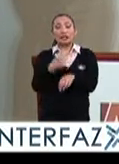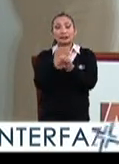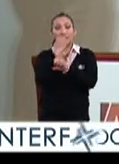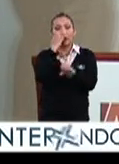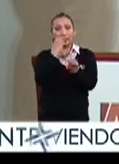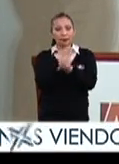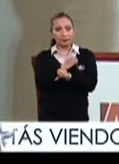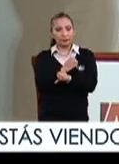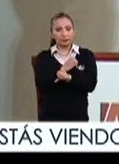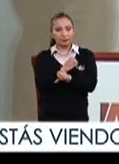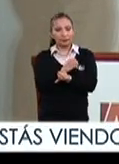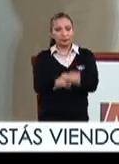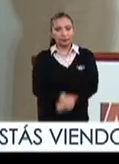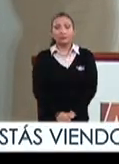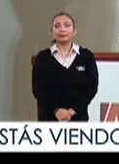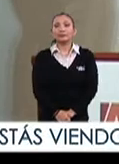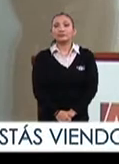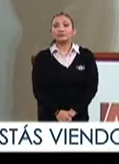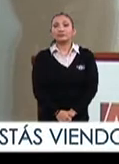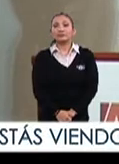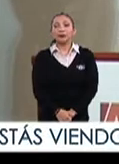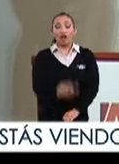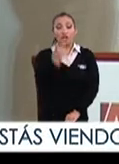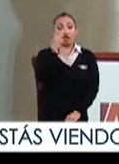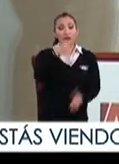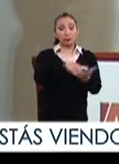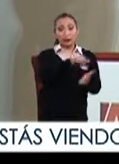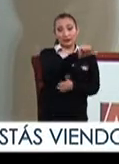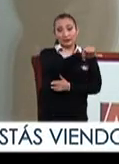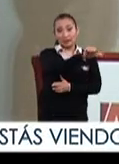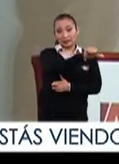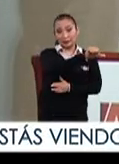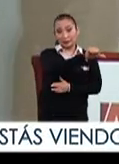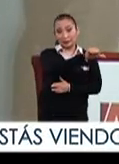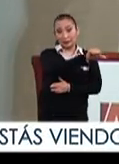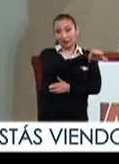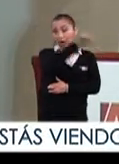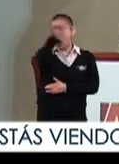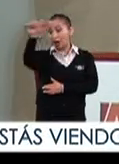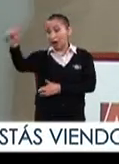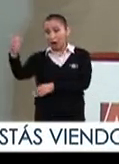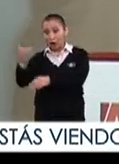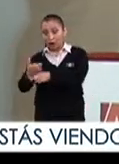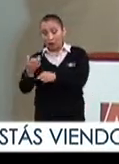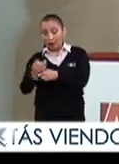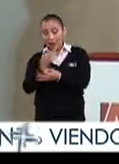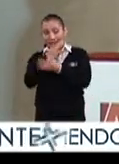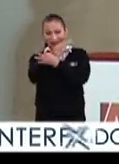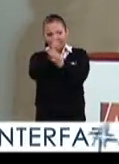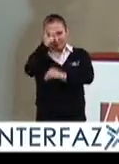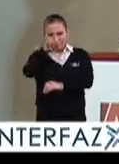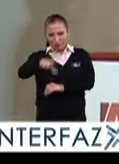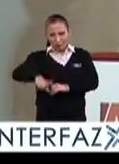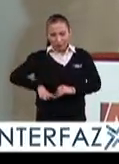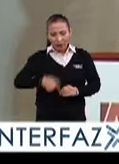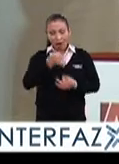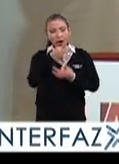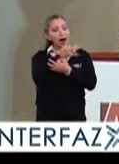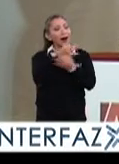Estado. Tan solo de 2016 y hasta el reciente informe de esta